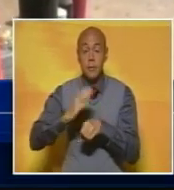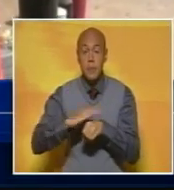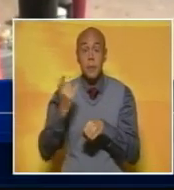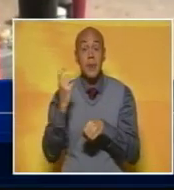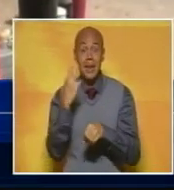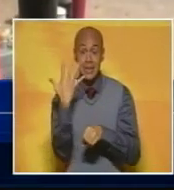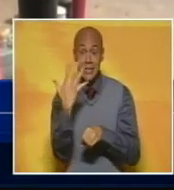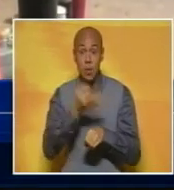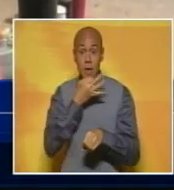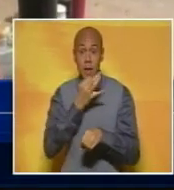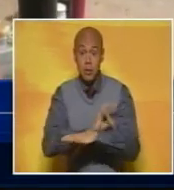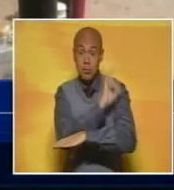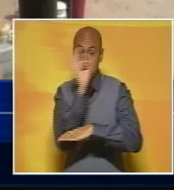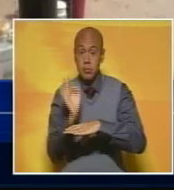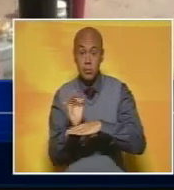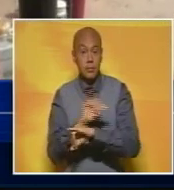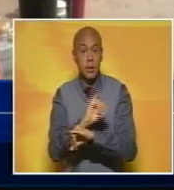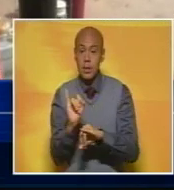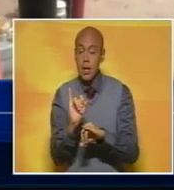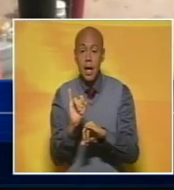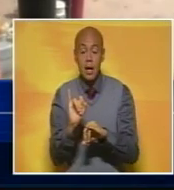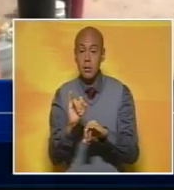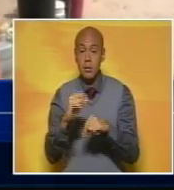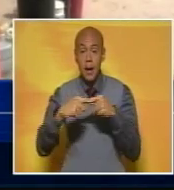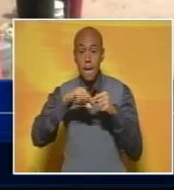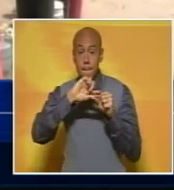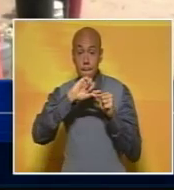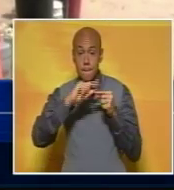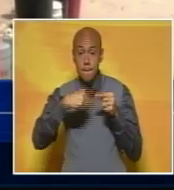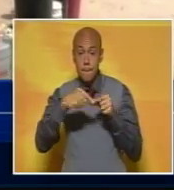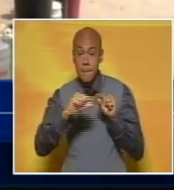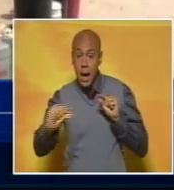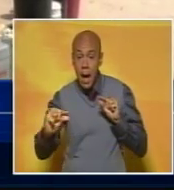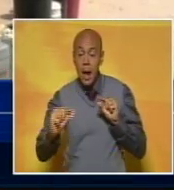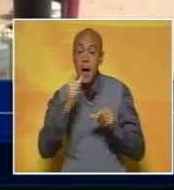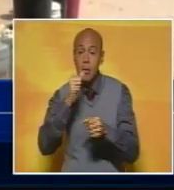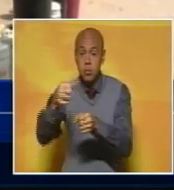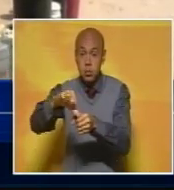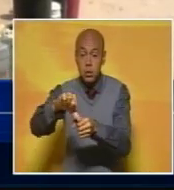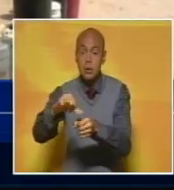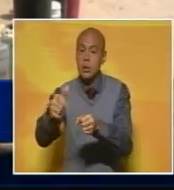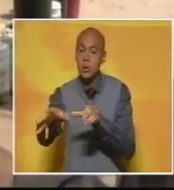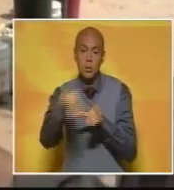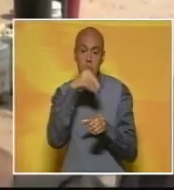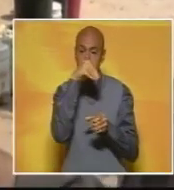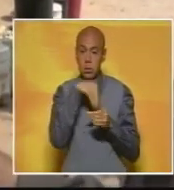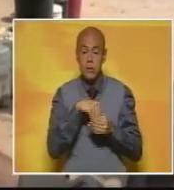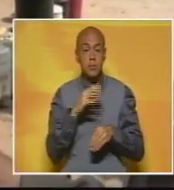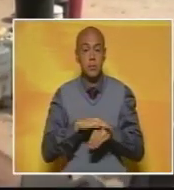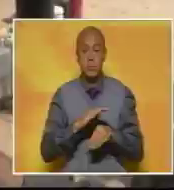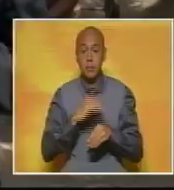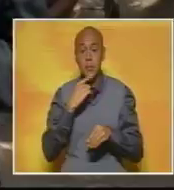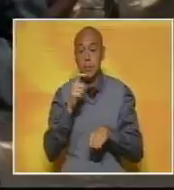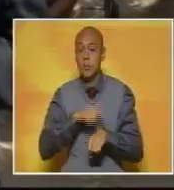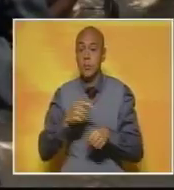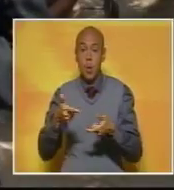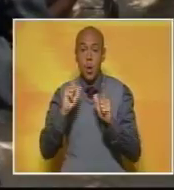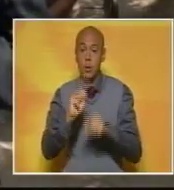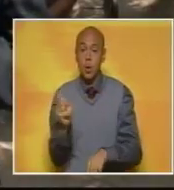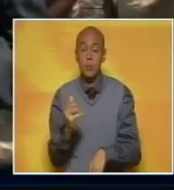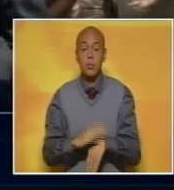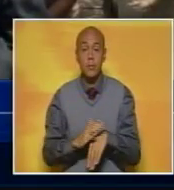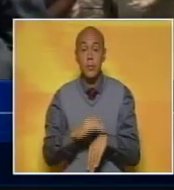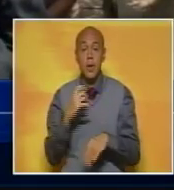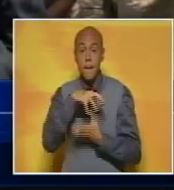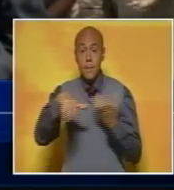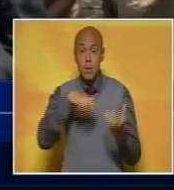5 ya de la tarde se recoge la manguera porque por medio de Laguna Sur no autorizó en esa parte. El problema de la